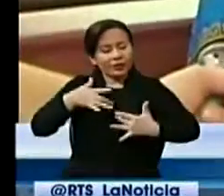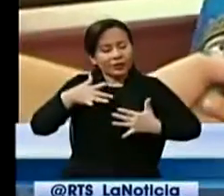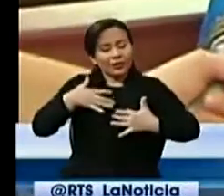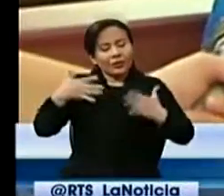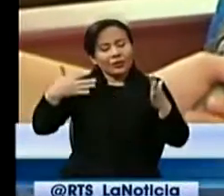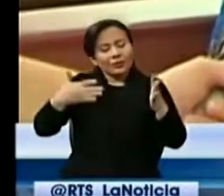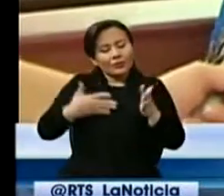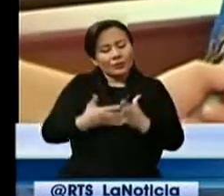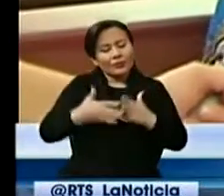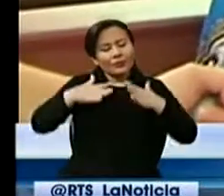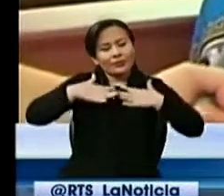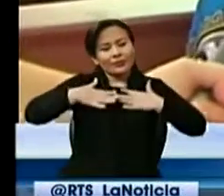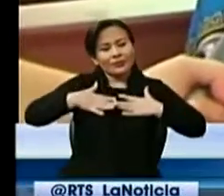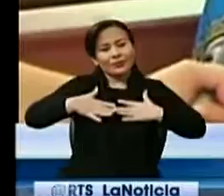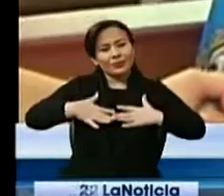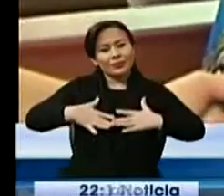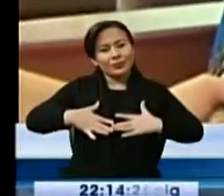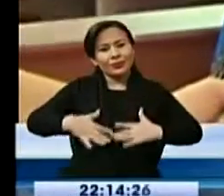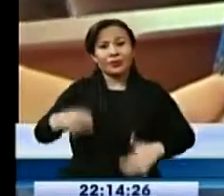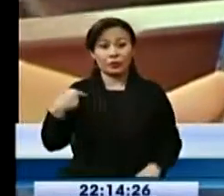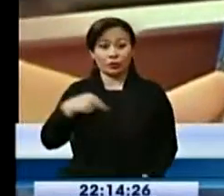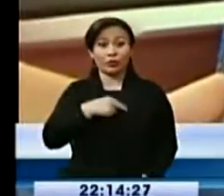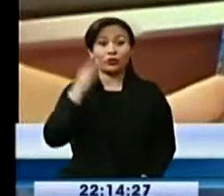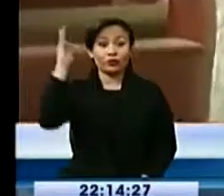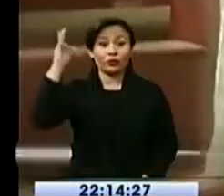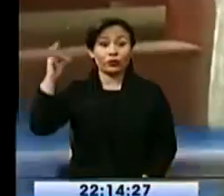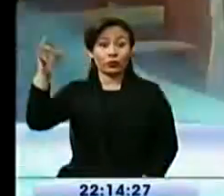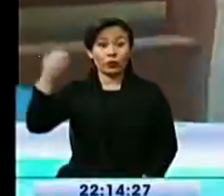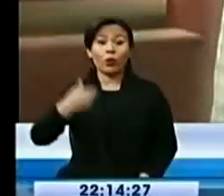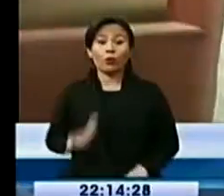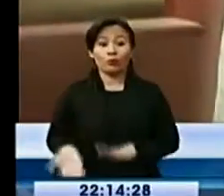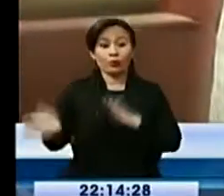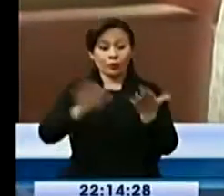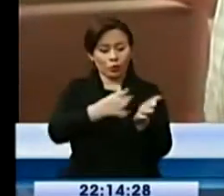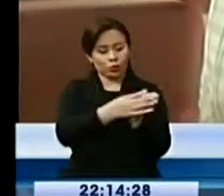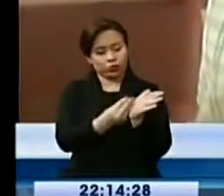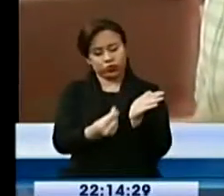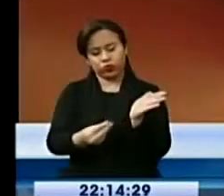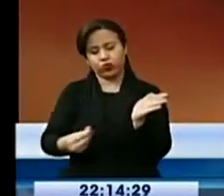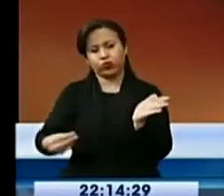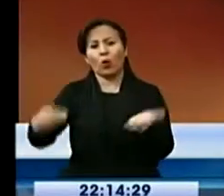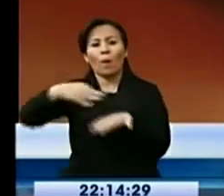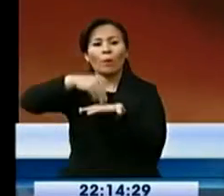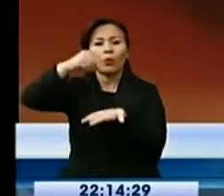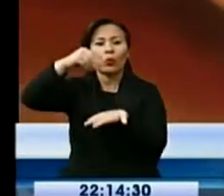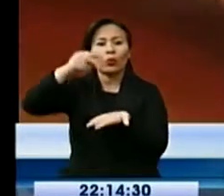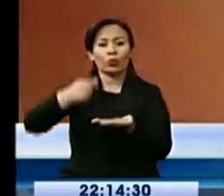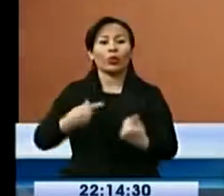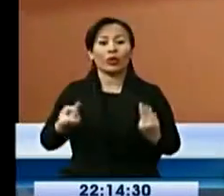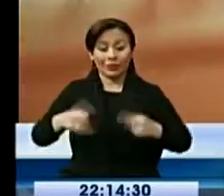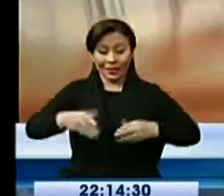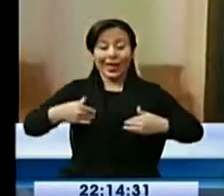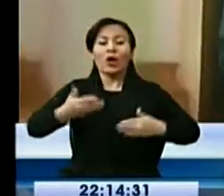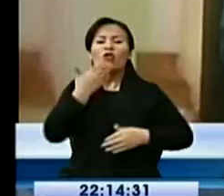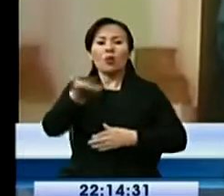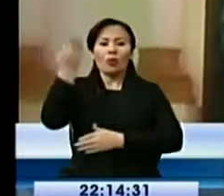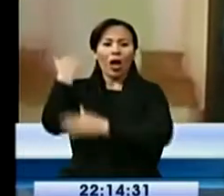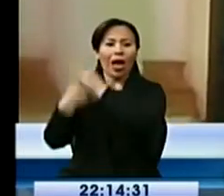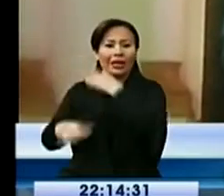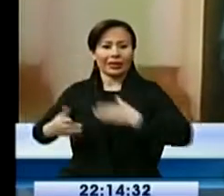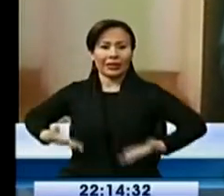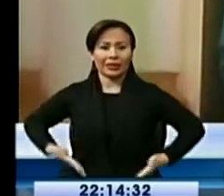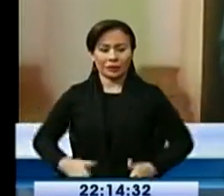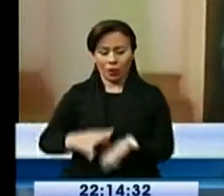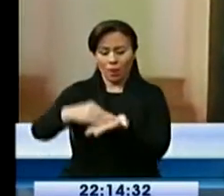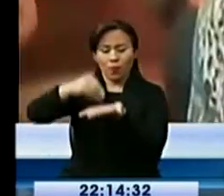tranquilidad, porque usted sabe que cenizas somos y cenizas nos convertiremos. El espíritu de nueva vida para mí. Mi familia, o una hija que